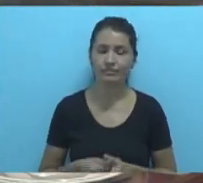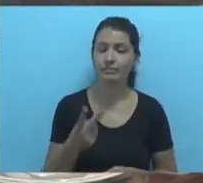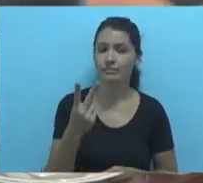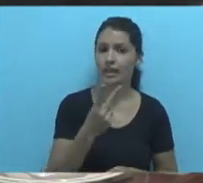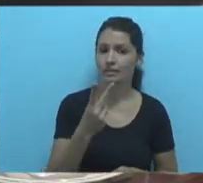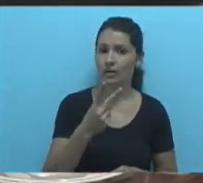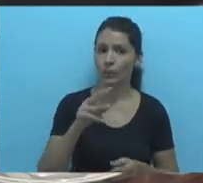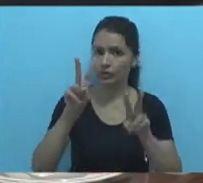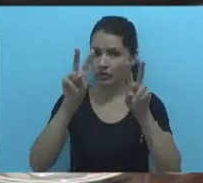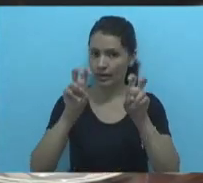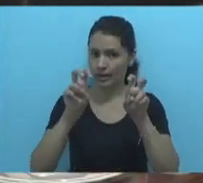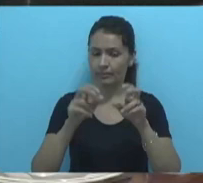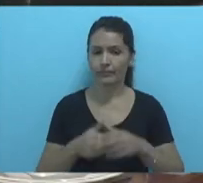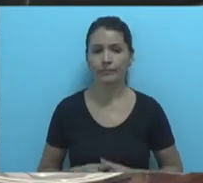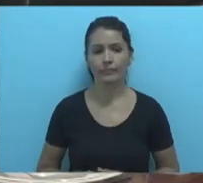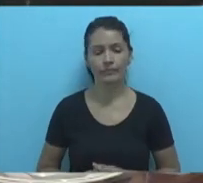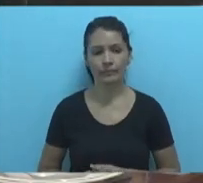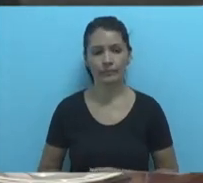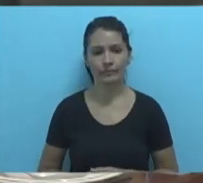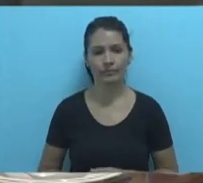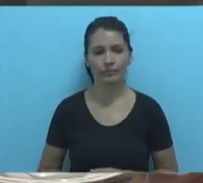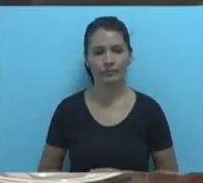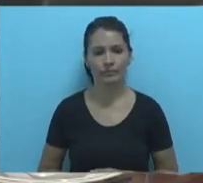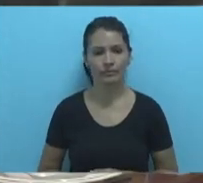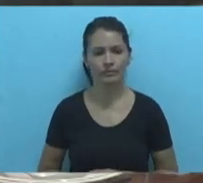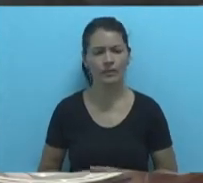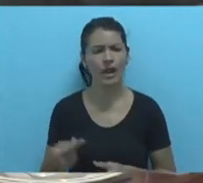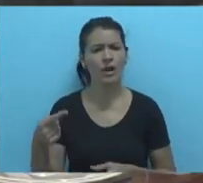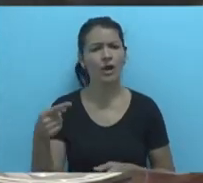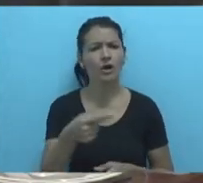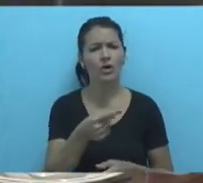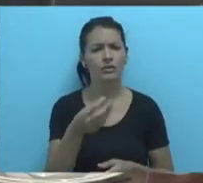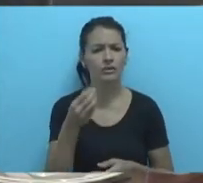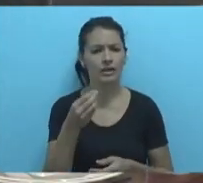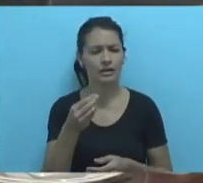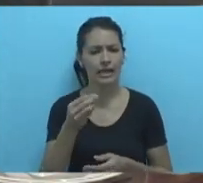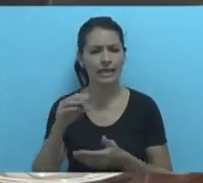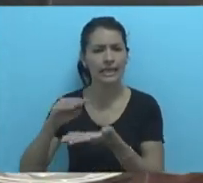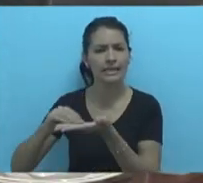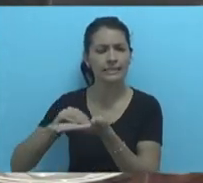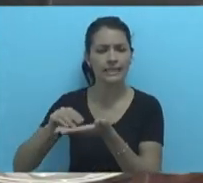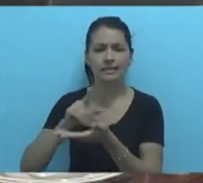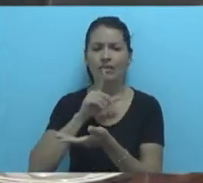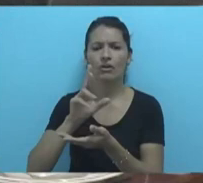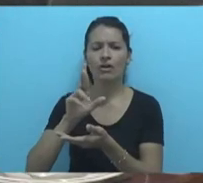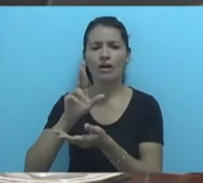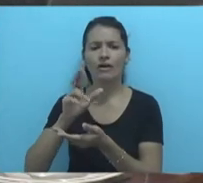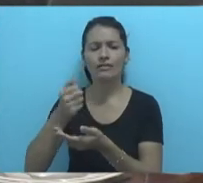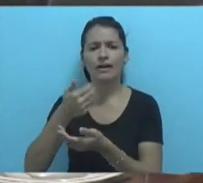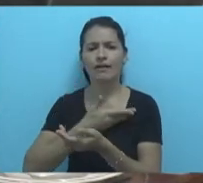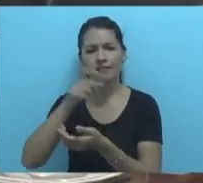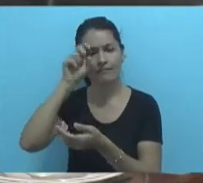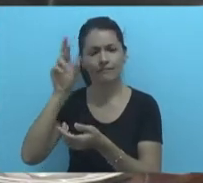La segunda cuestión que me quiero referir es el repudio a la presencia del senador Armando Taferri en la Junta